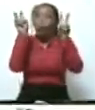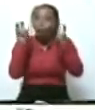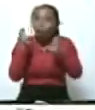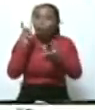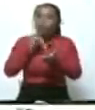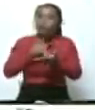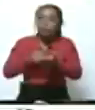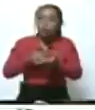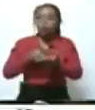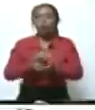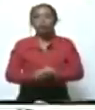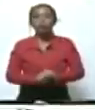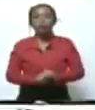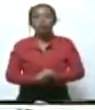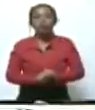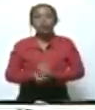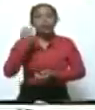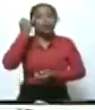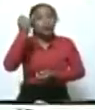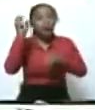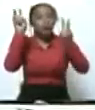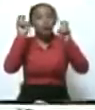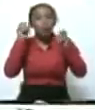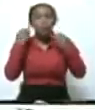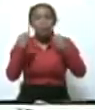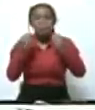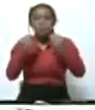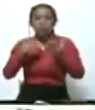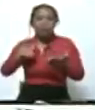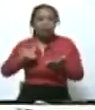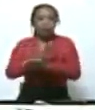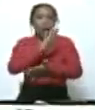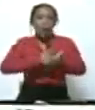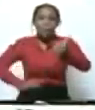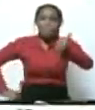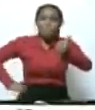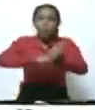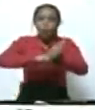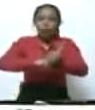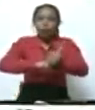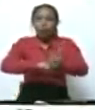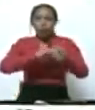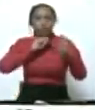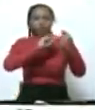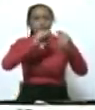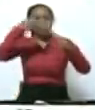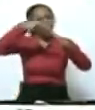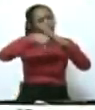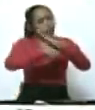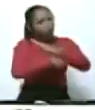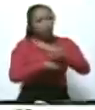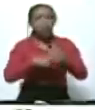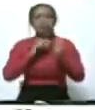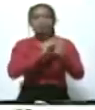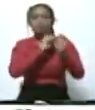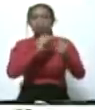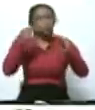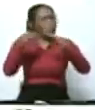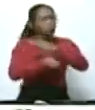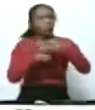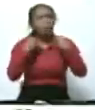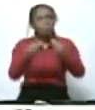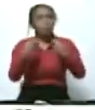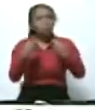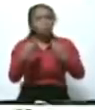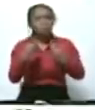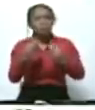haya rostros nuevos, ideas nuevas para impulsar un debate profundo. Un debate profundo, bueno,